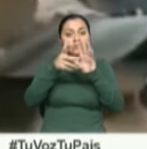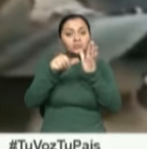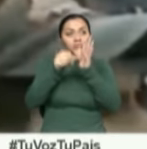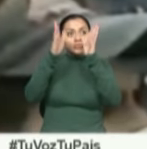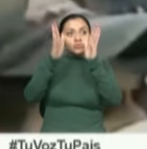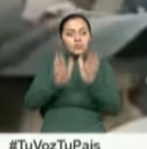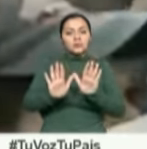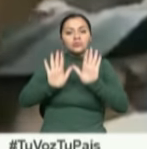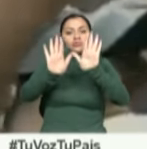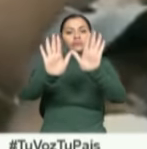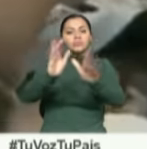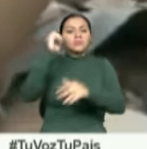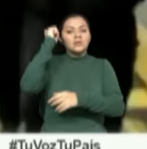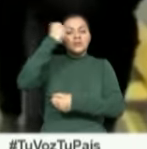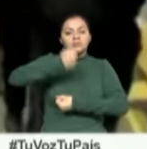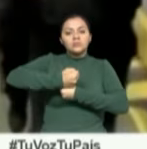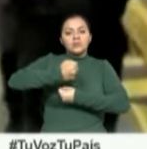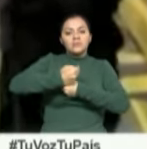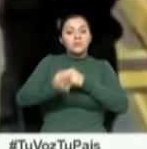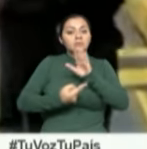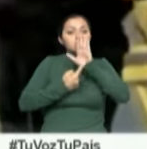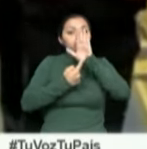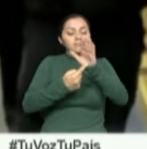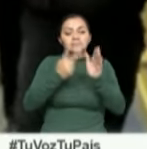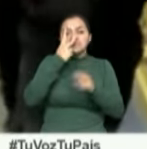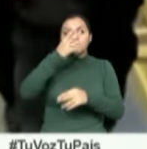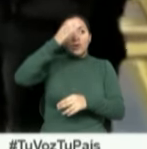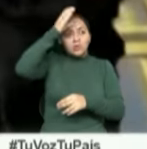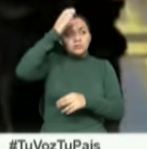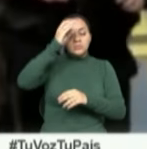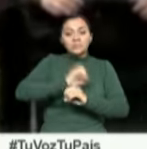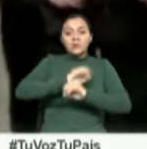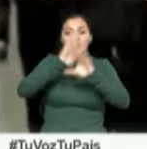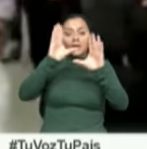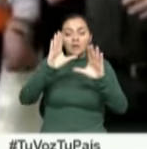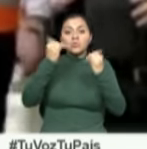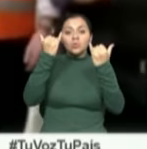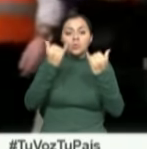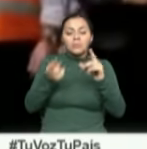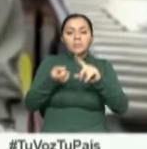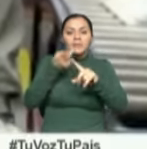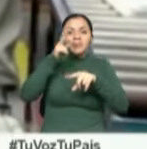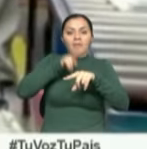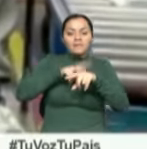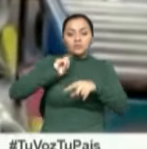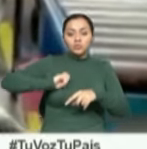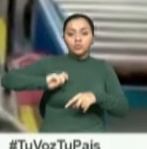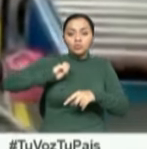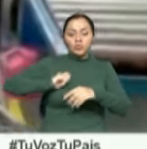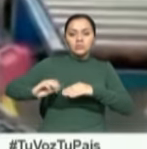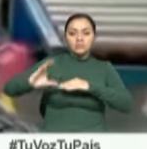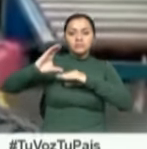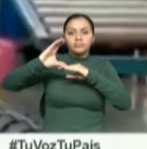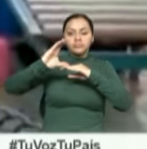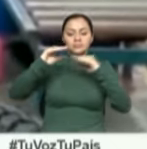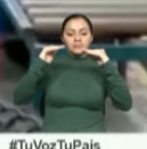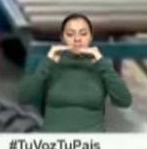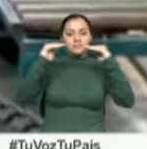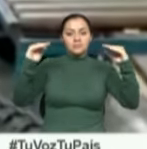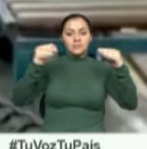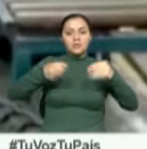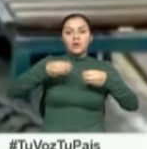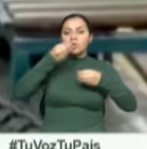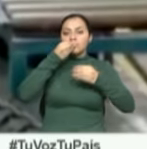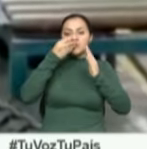los trabajadores. El fiel reflejo de este concepto se evidencia en que por primera vez se logró que el salario digno cubra la canasta familiar.